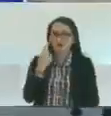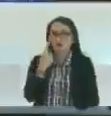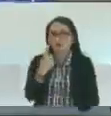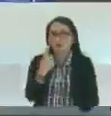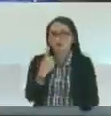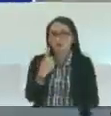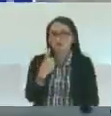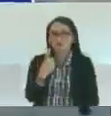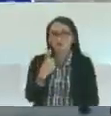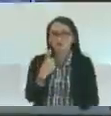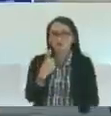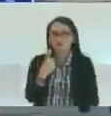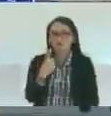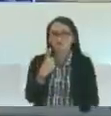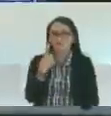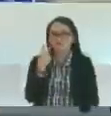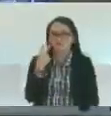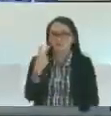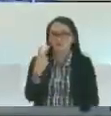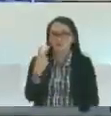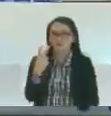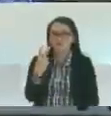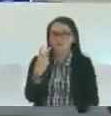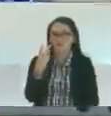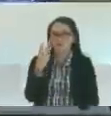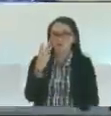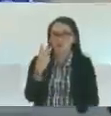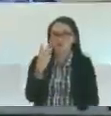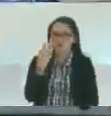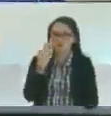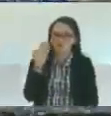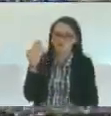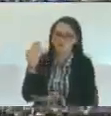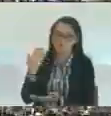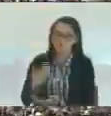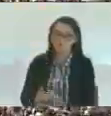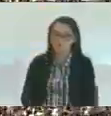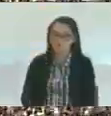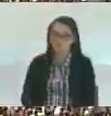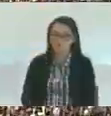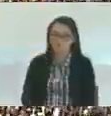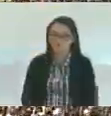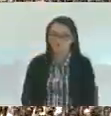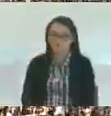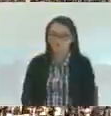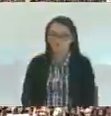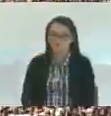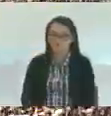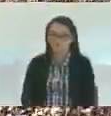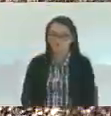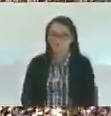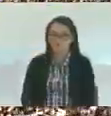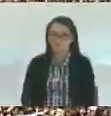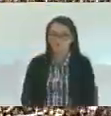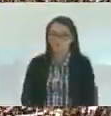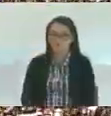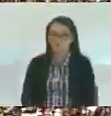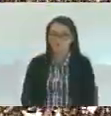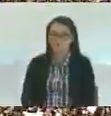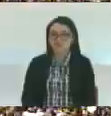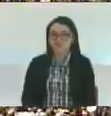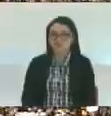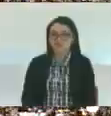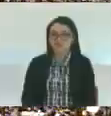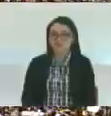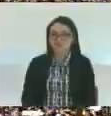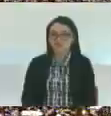tres. A la una, a las dos, a las tres. Y crece la ola bolivariana.